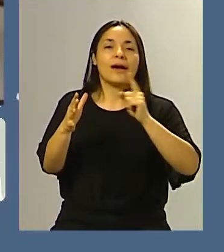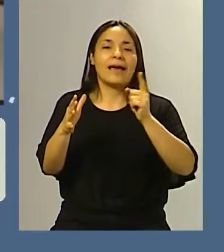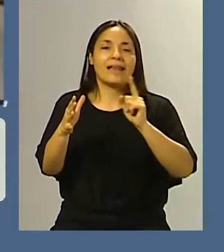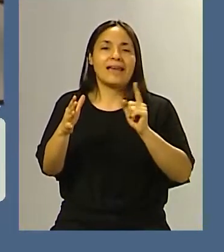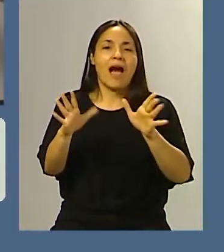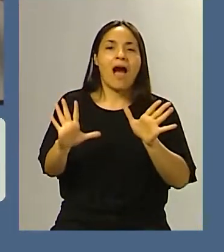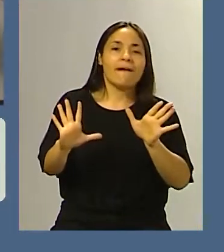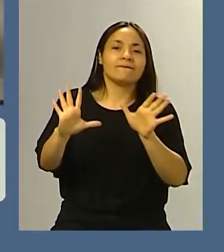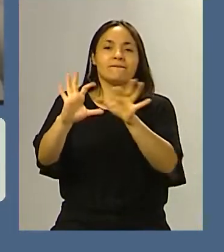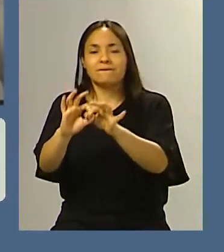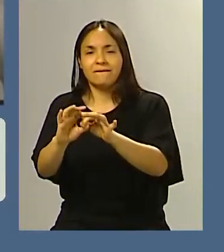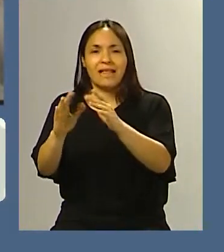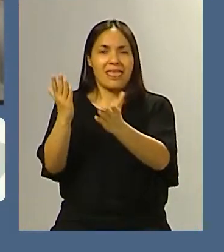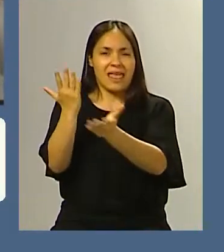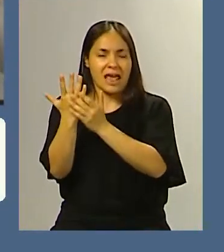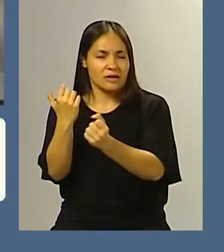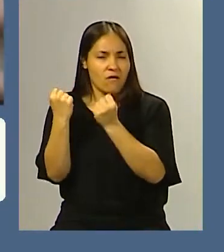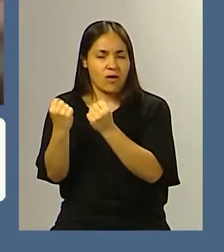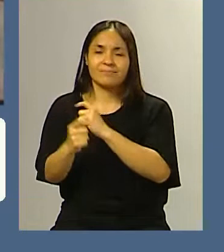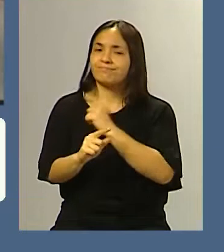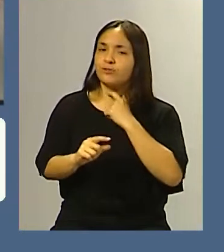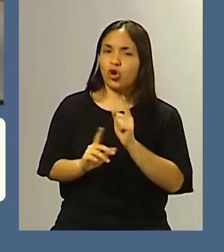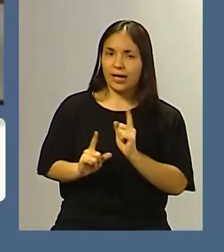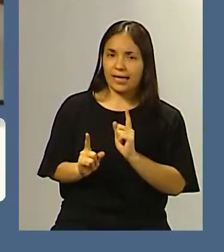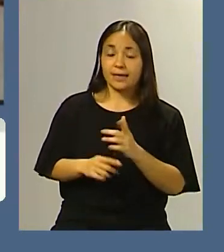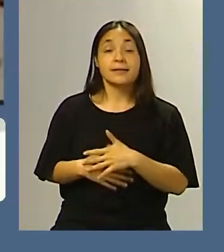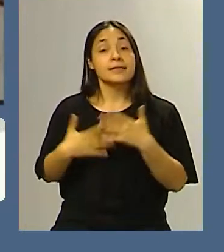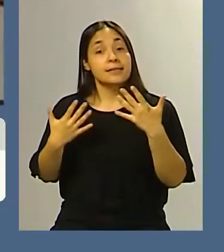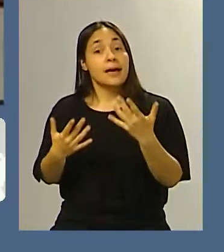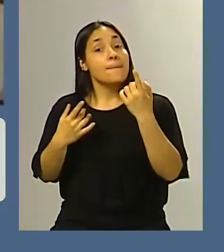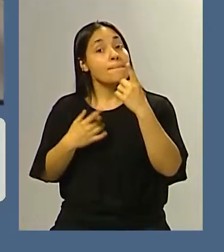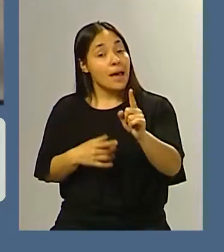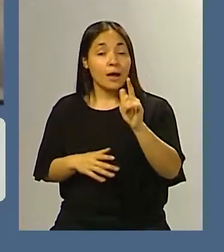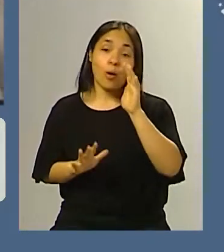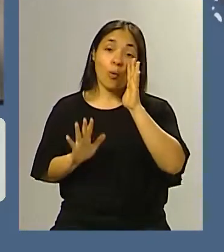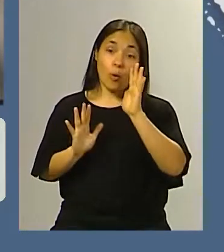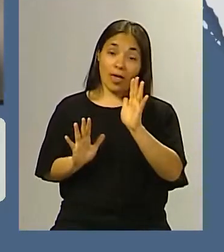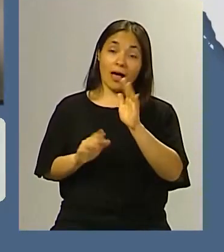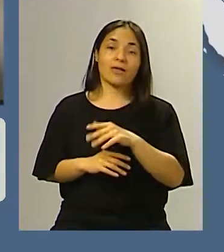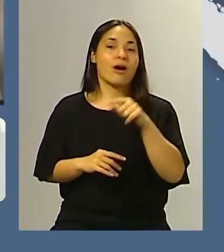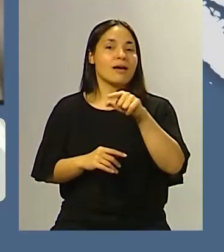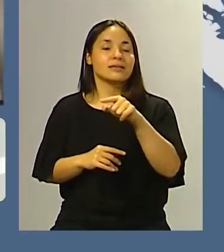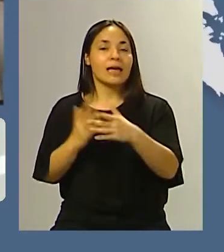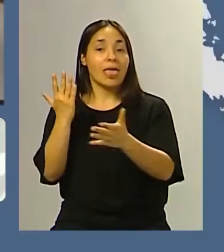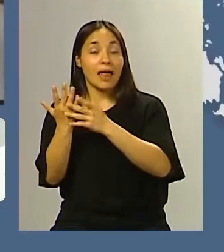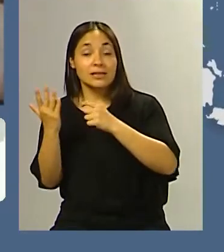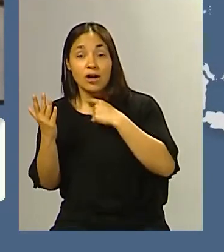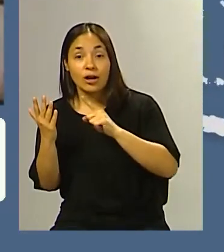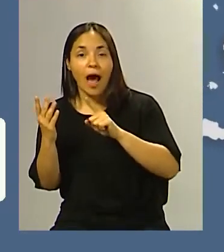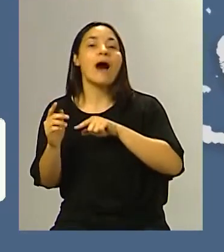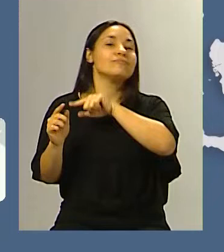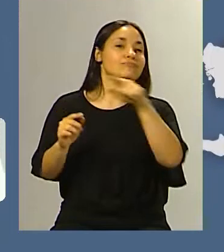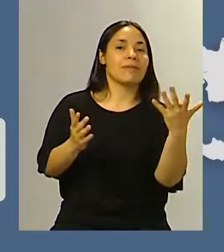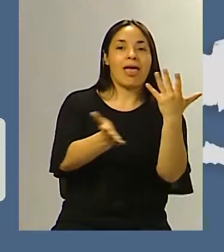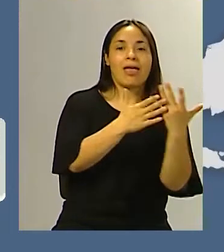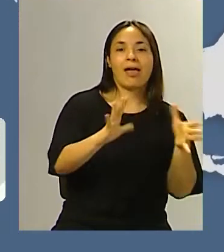tan grande así con esa derecha. Lo que no quiere decir es que también quieran tener, o esto signifique, una vinculación muy grande a la